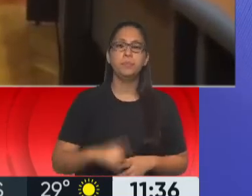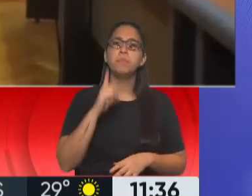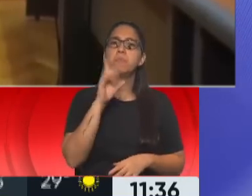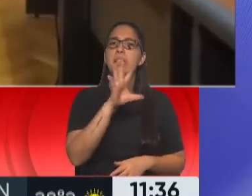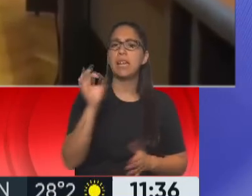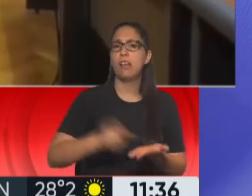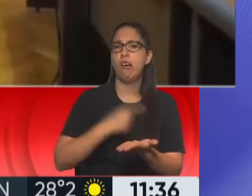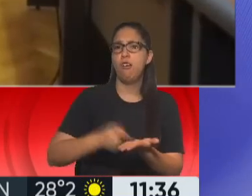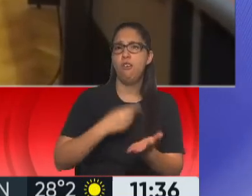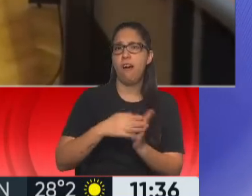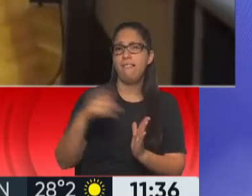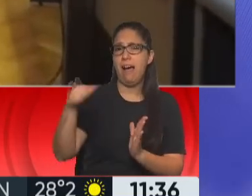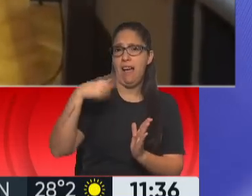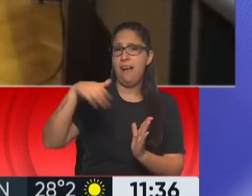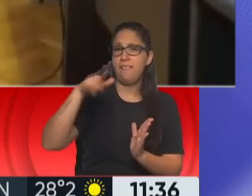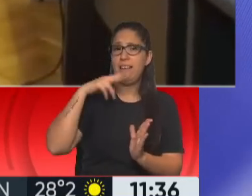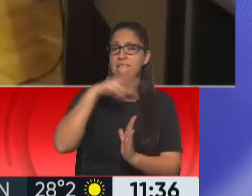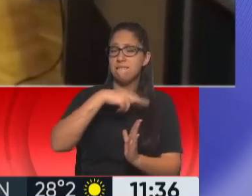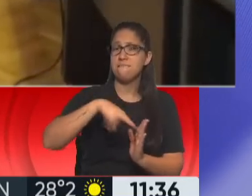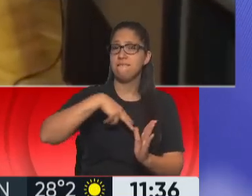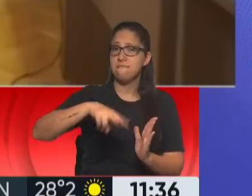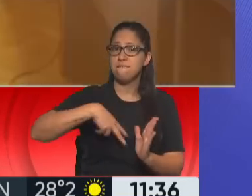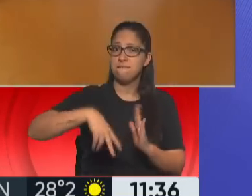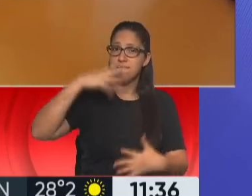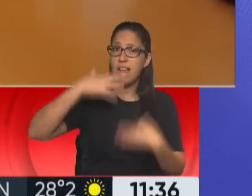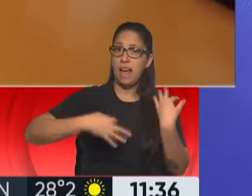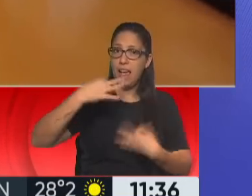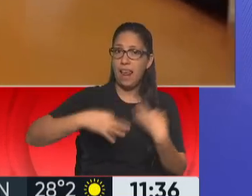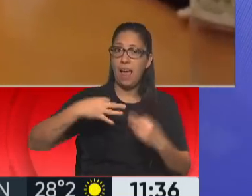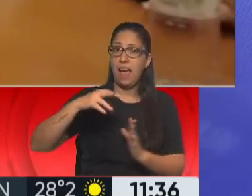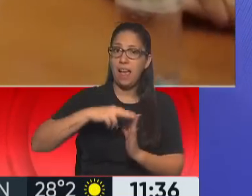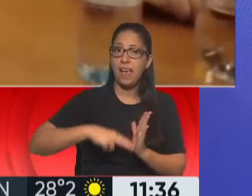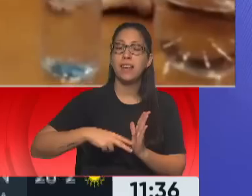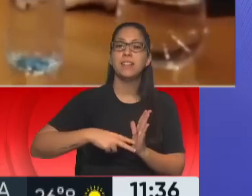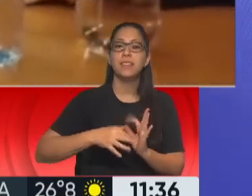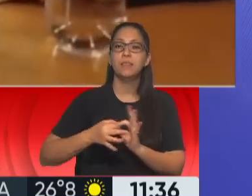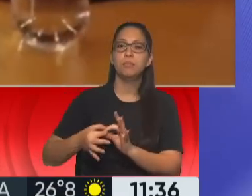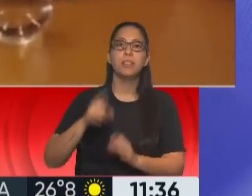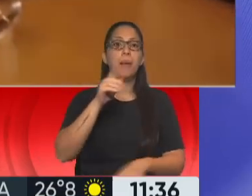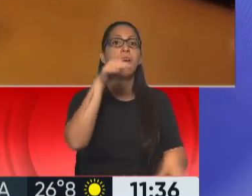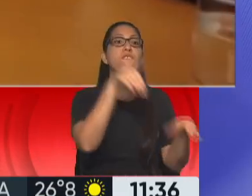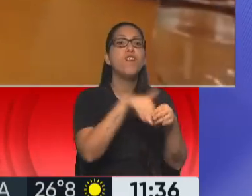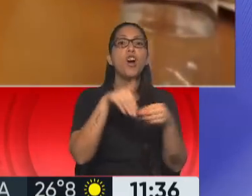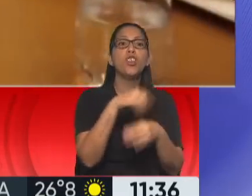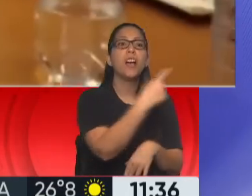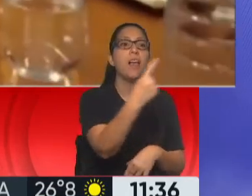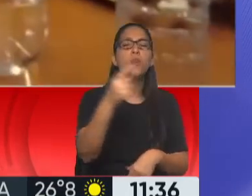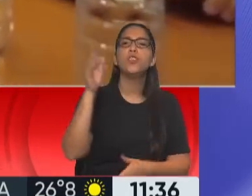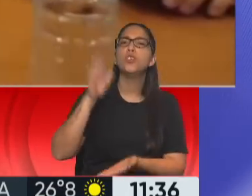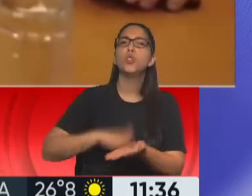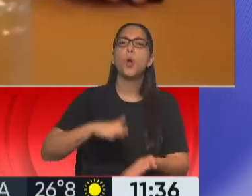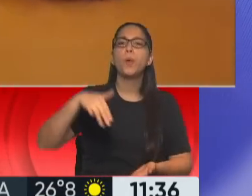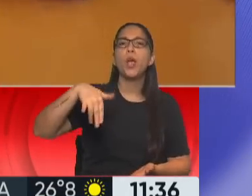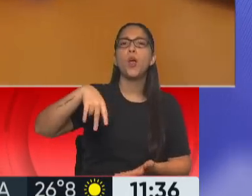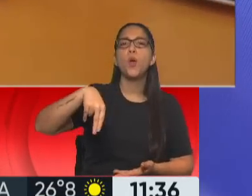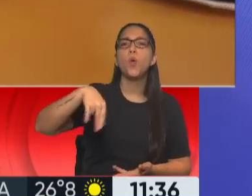que tendrás que analizar, ¿no? Página por página, lo que implica esta ratificación por parte de la Cámara. ¿Qué pasa con las nulidades?